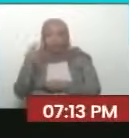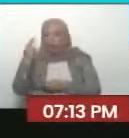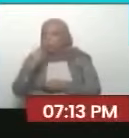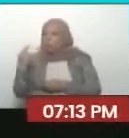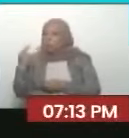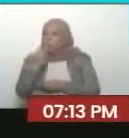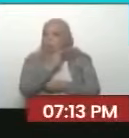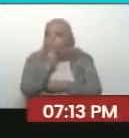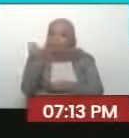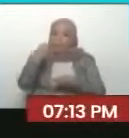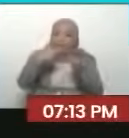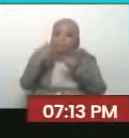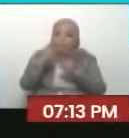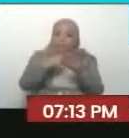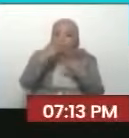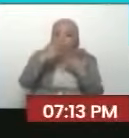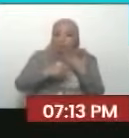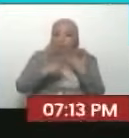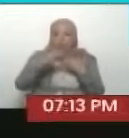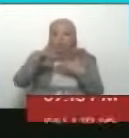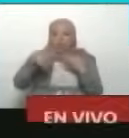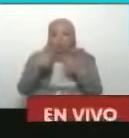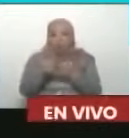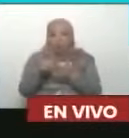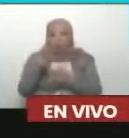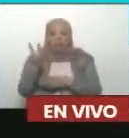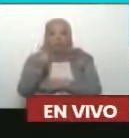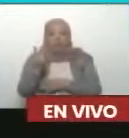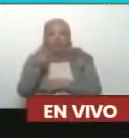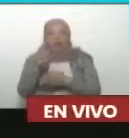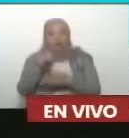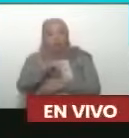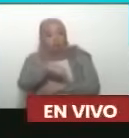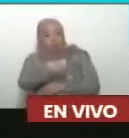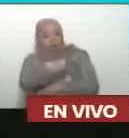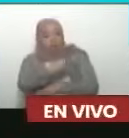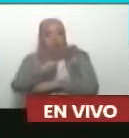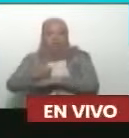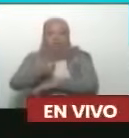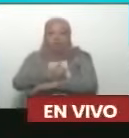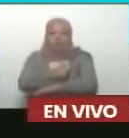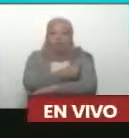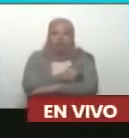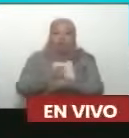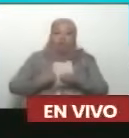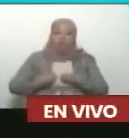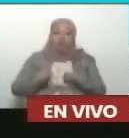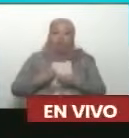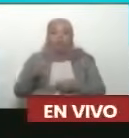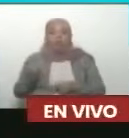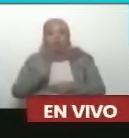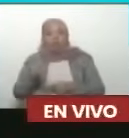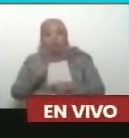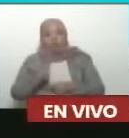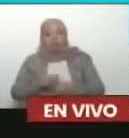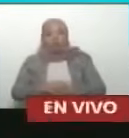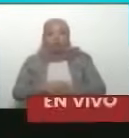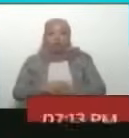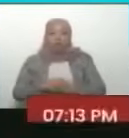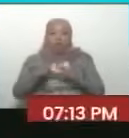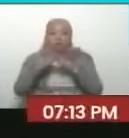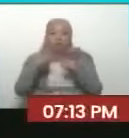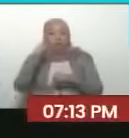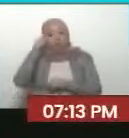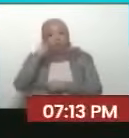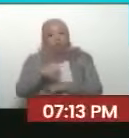un espacio cada vez más preponderante en todos los niveles del territorio y de la vida del país y en todo